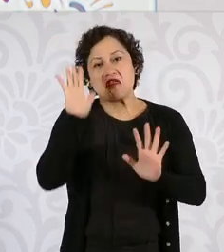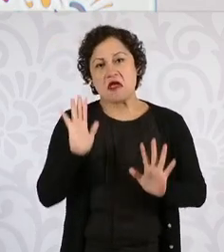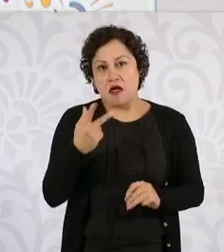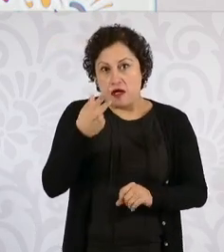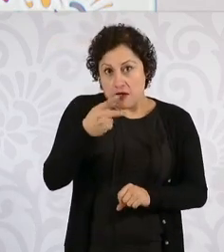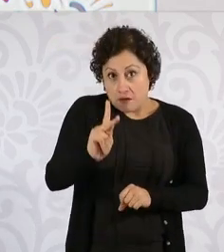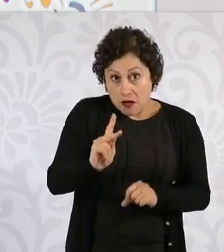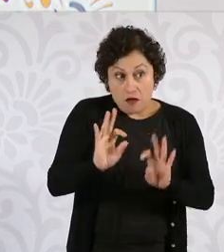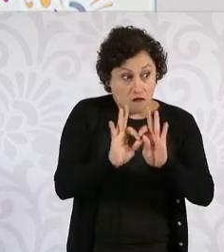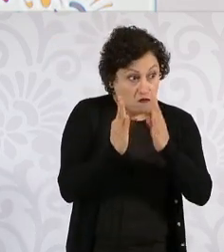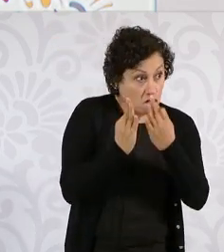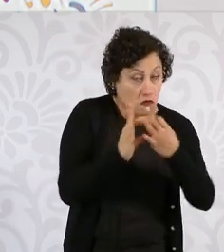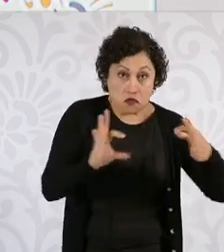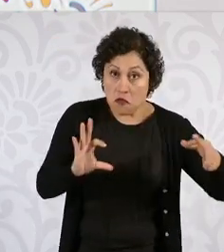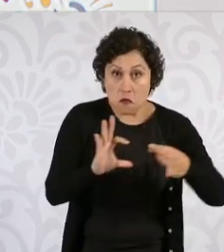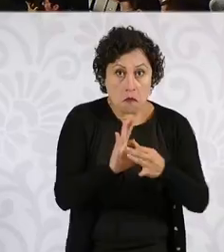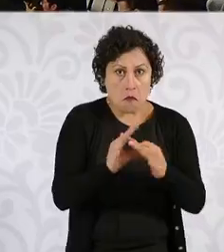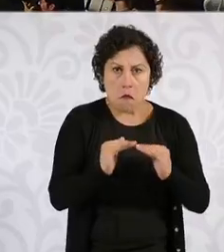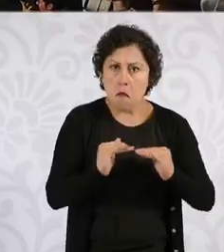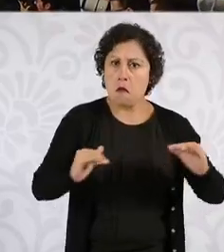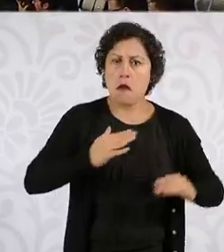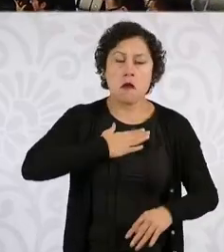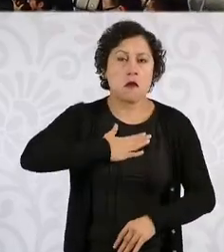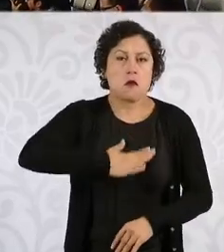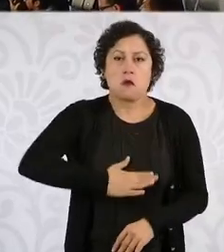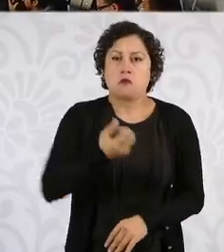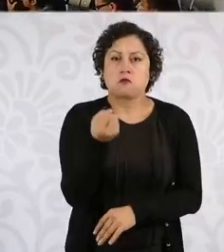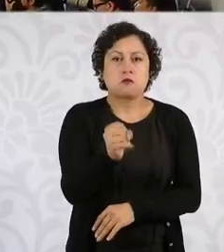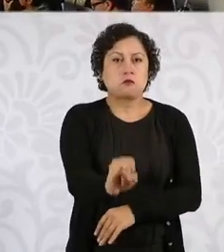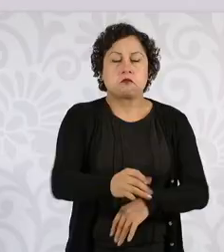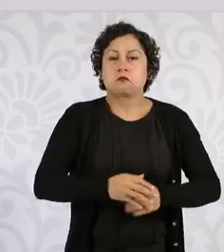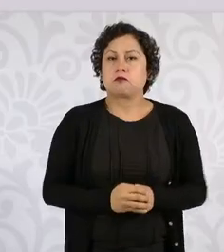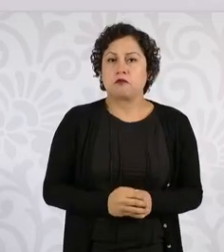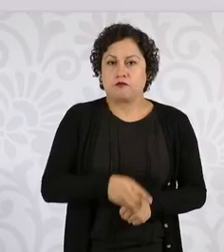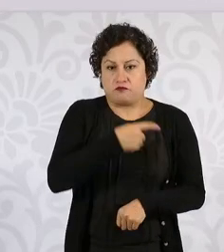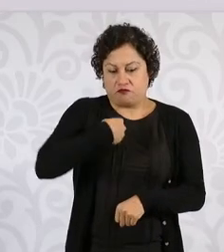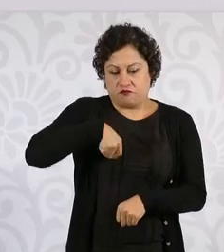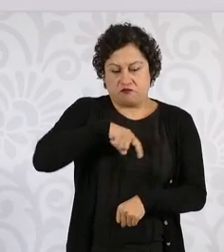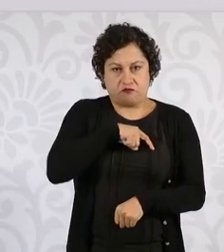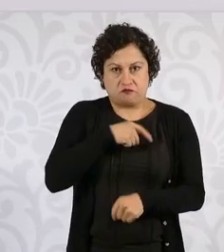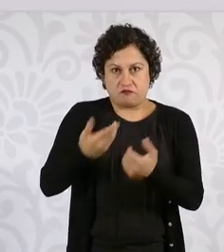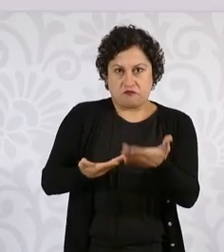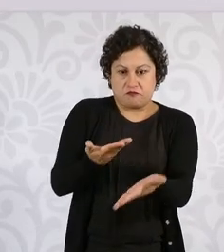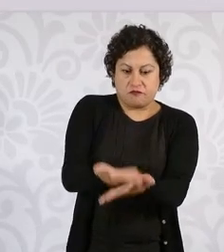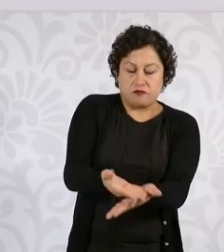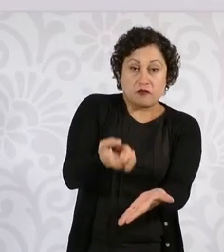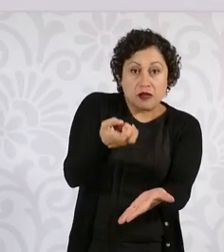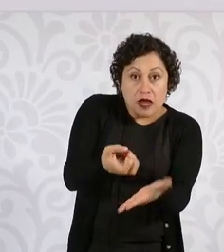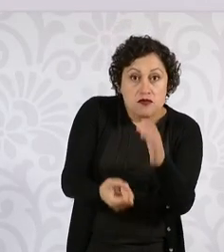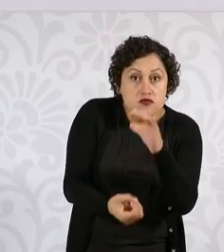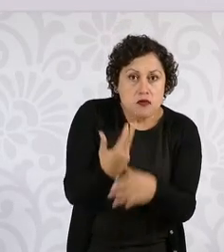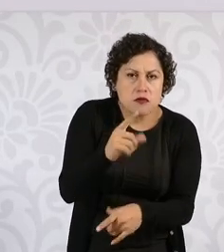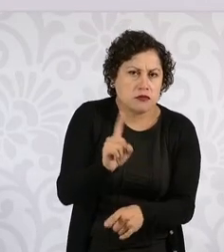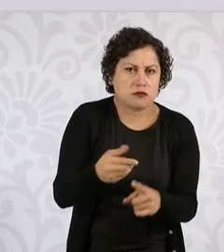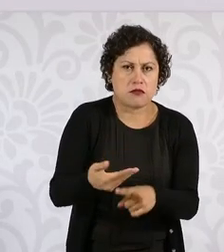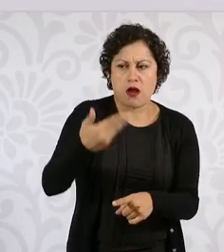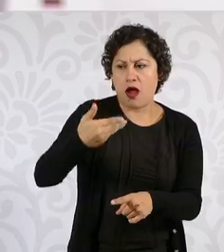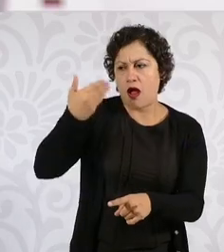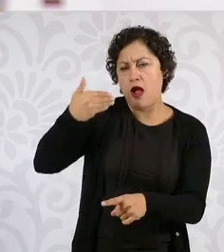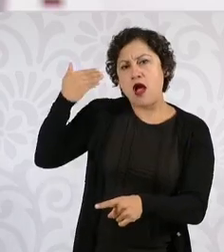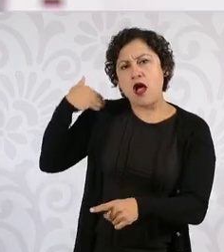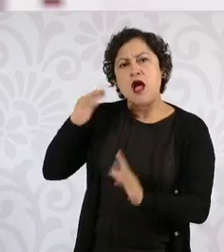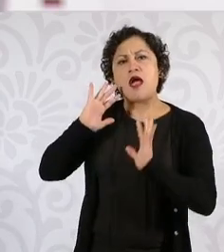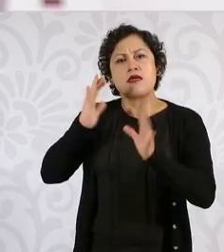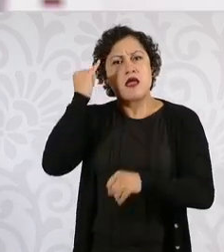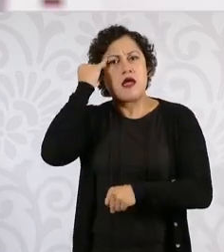negocios y privilegios. Lo que nosotros planteamos es algo que se venía ya planteando y se